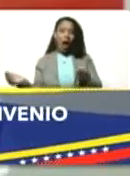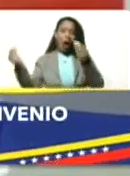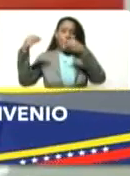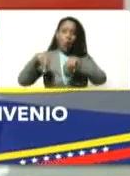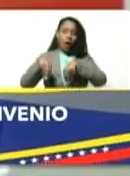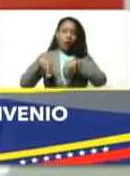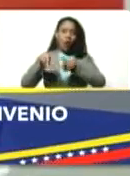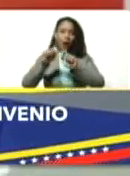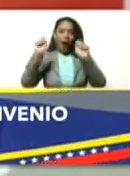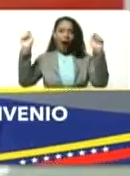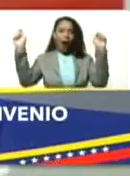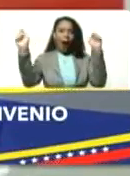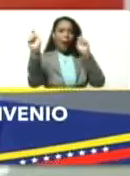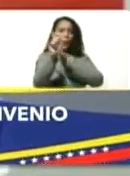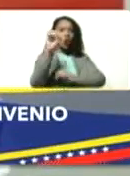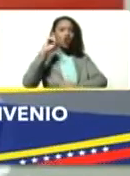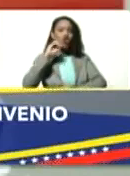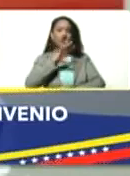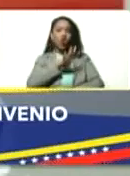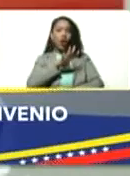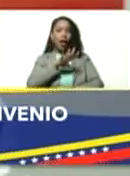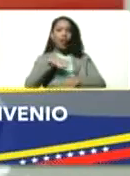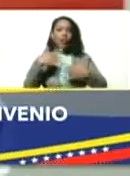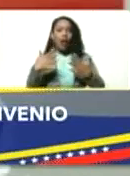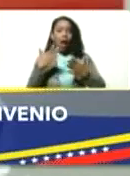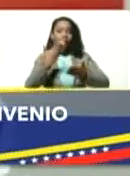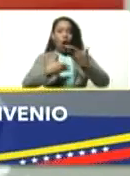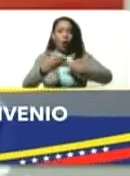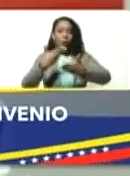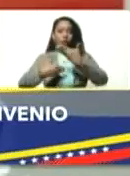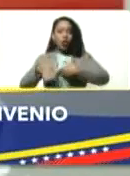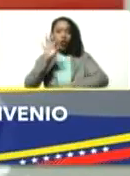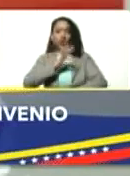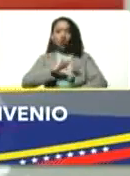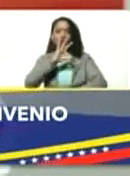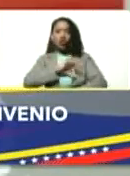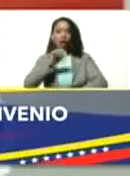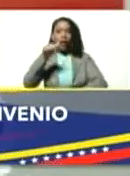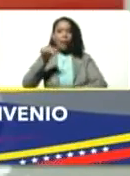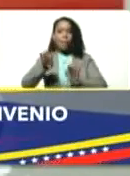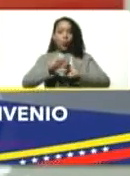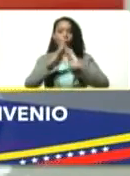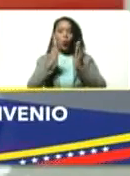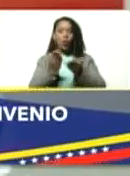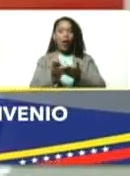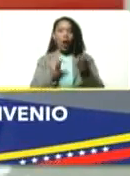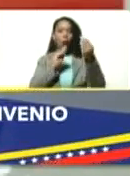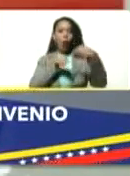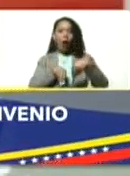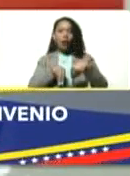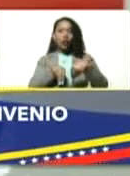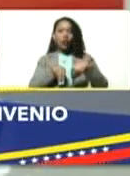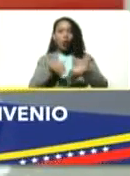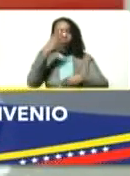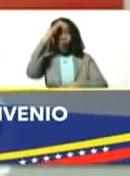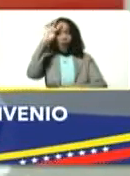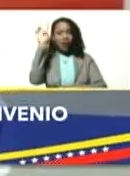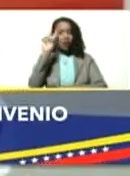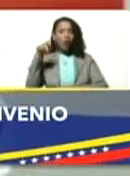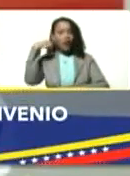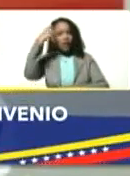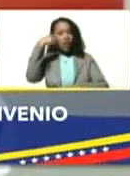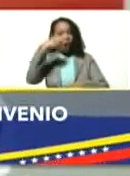iba a cambiar la historia de la cooperación social en el mundo, el convenio Cuba-Venezuela. Vamos a ver este